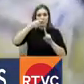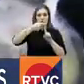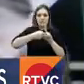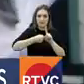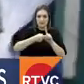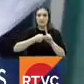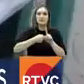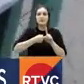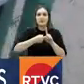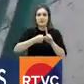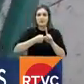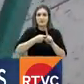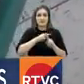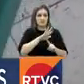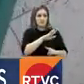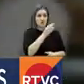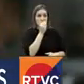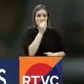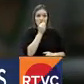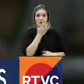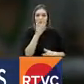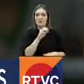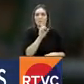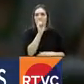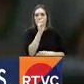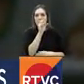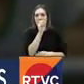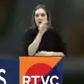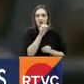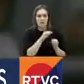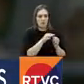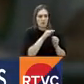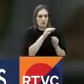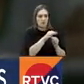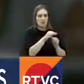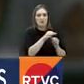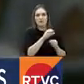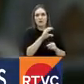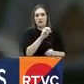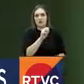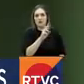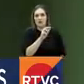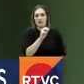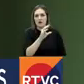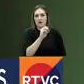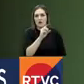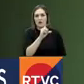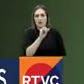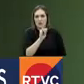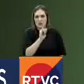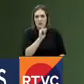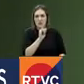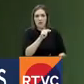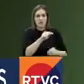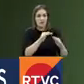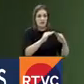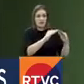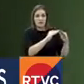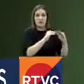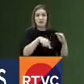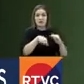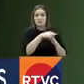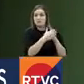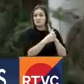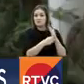de alimentos para la población estudiantil de la Institución Educativa Técnica Agrícola Juan Domínguez Romero, comunidad en su mayoría de bajos